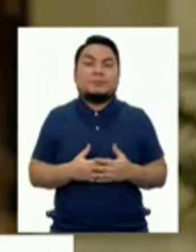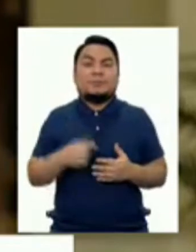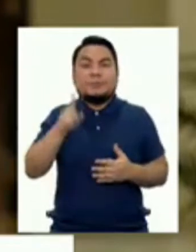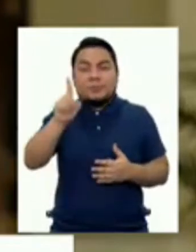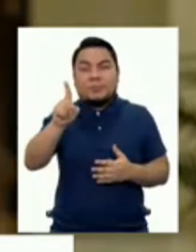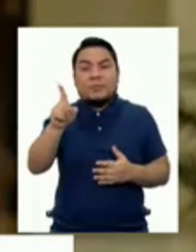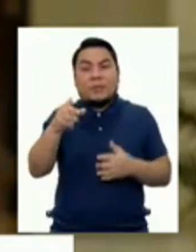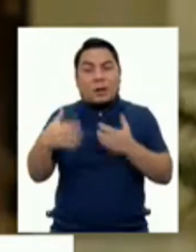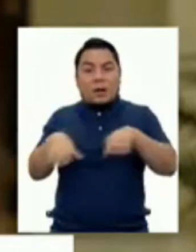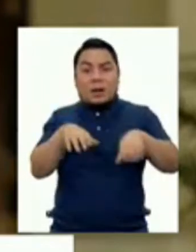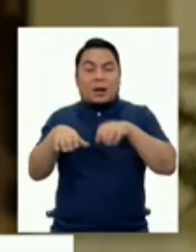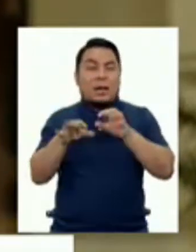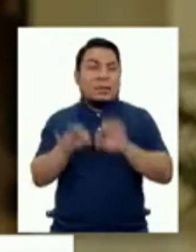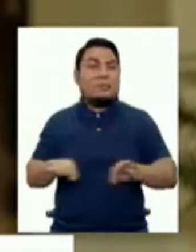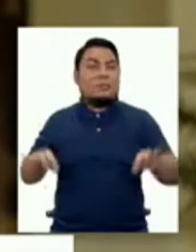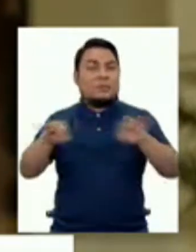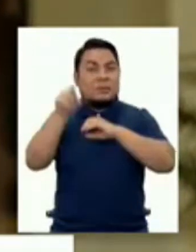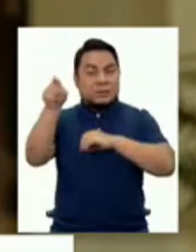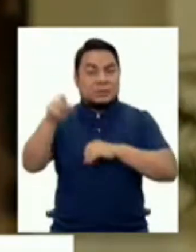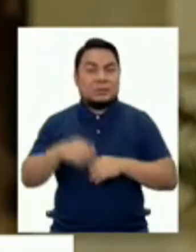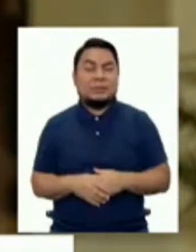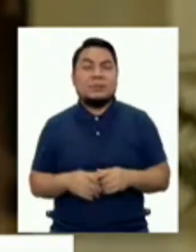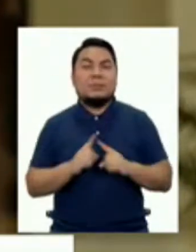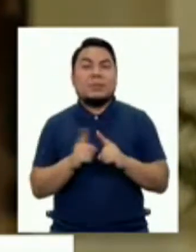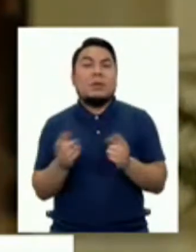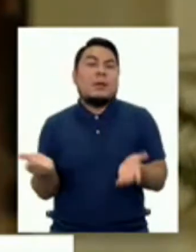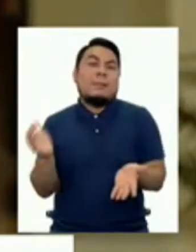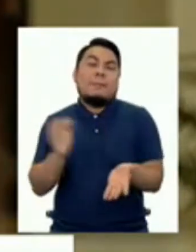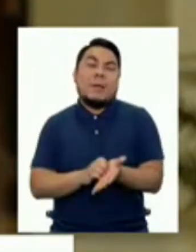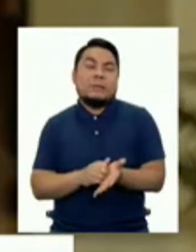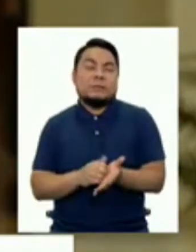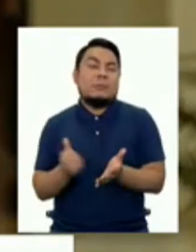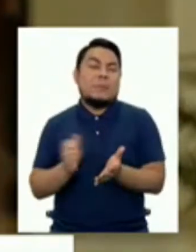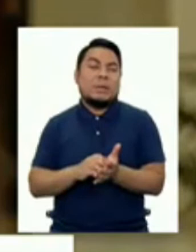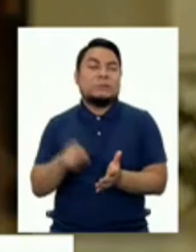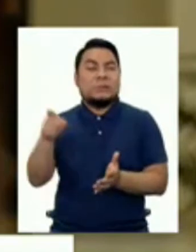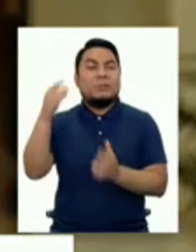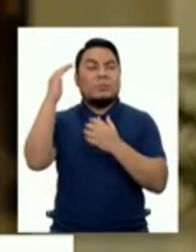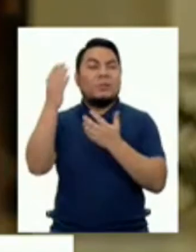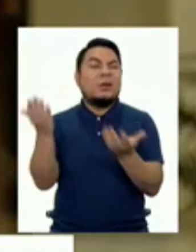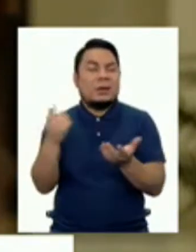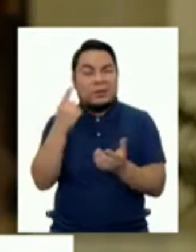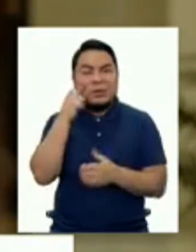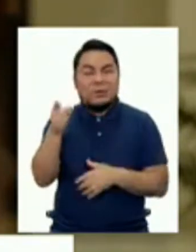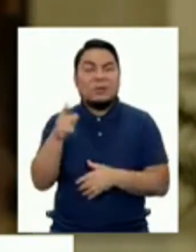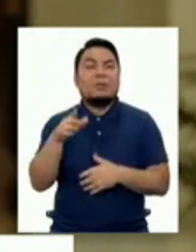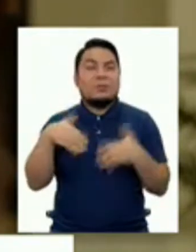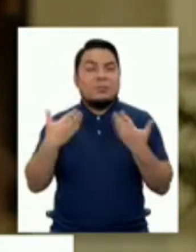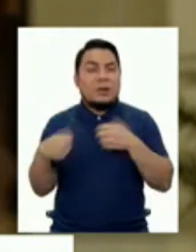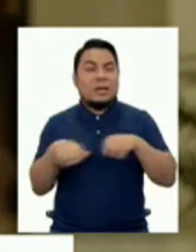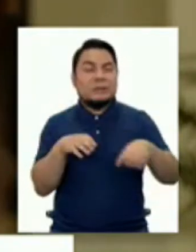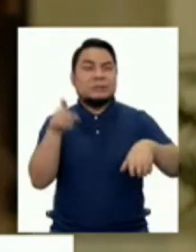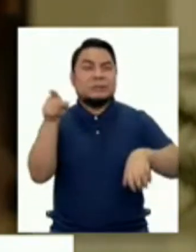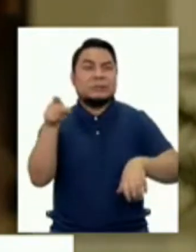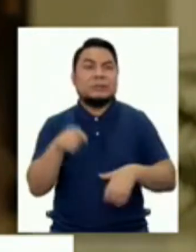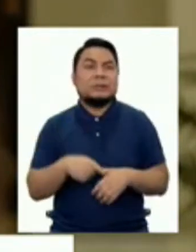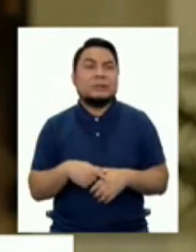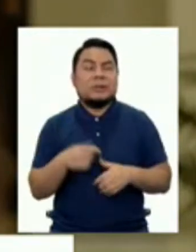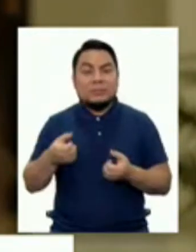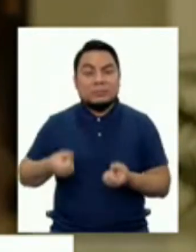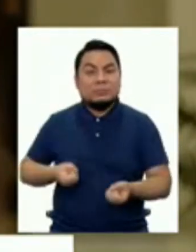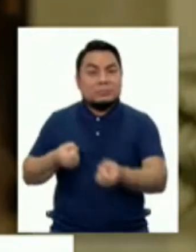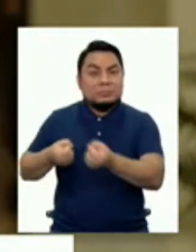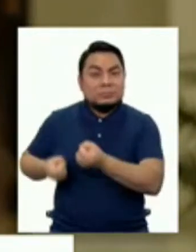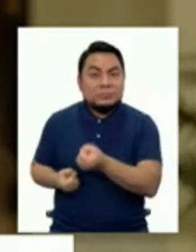una de sus actividades importantes. Pero quizás lo que más caracteriza a Piura es su capacidad